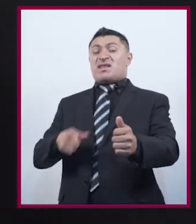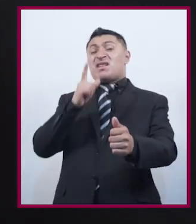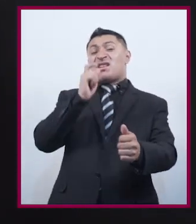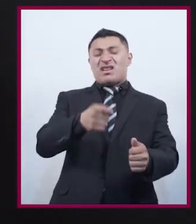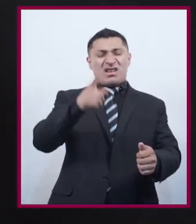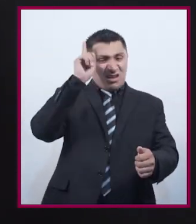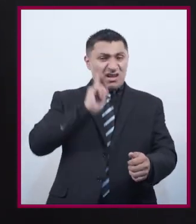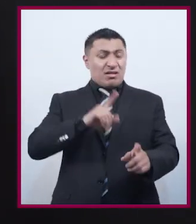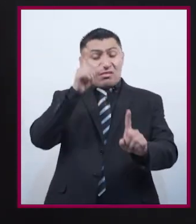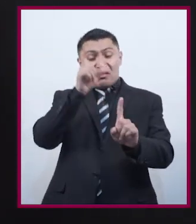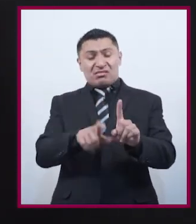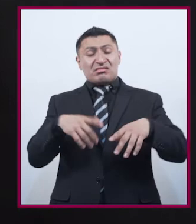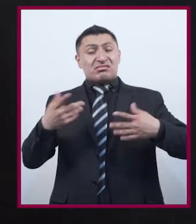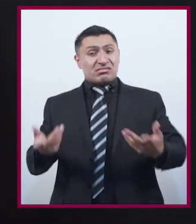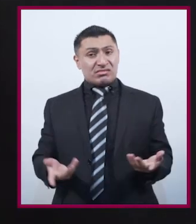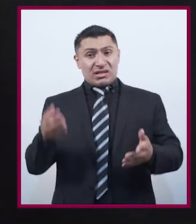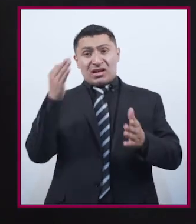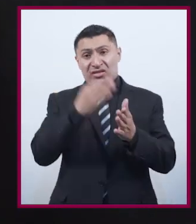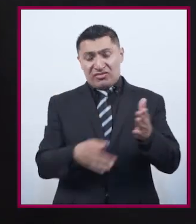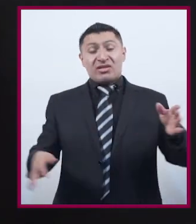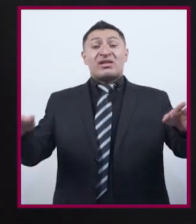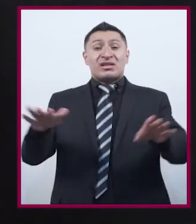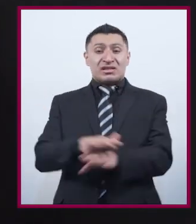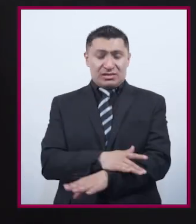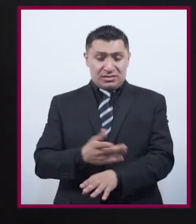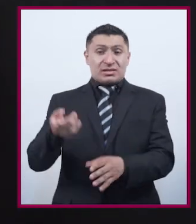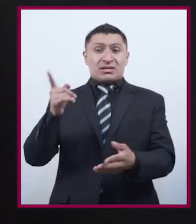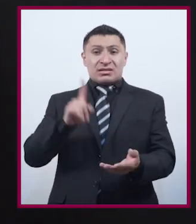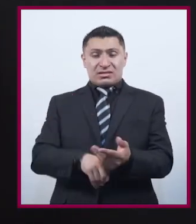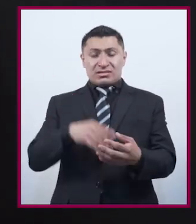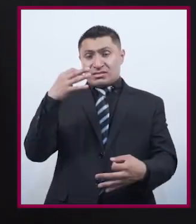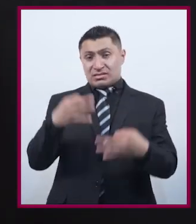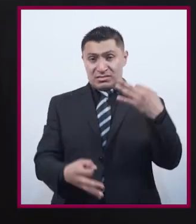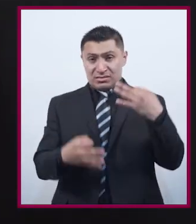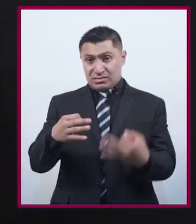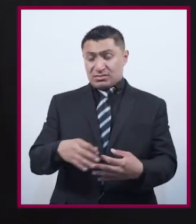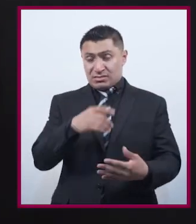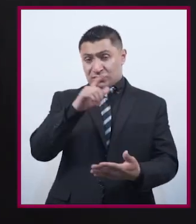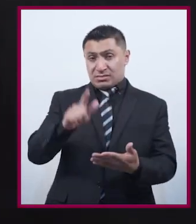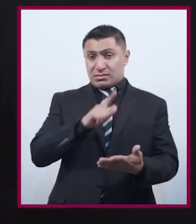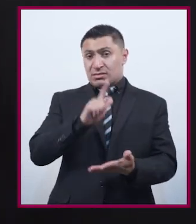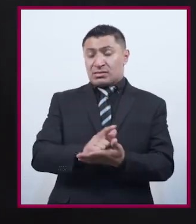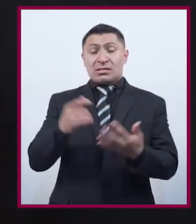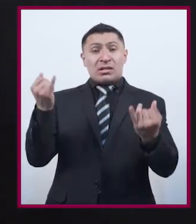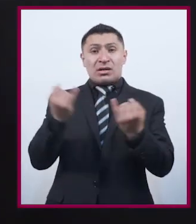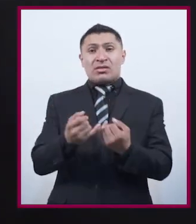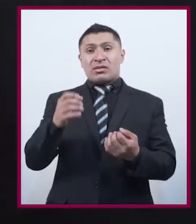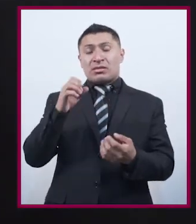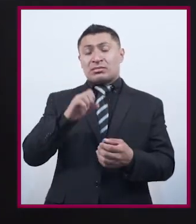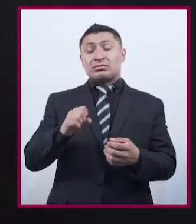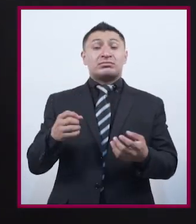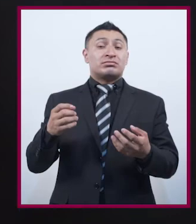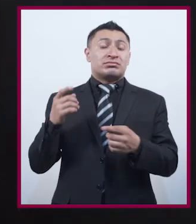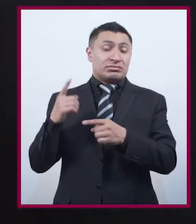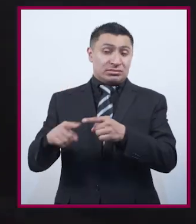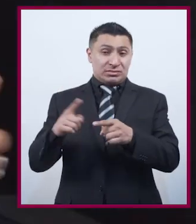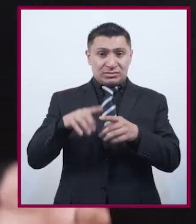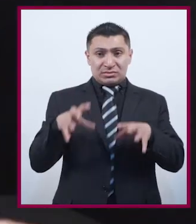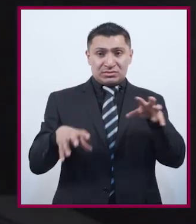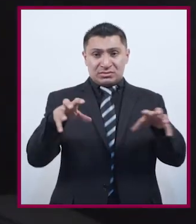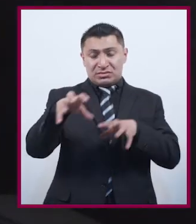de lo que significa ser mujer. Hacen falta cambios, no solamente del corte jurídico, sino también en el plano